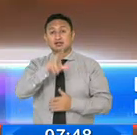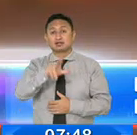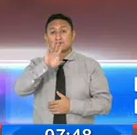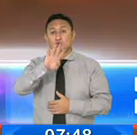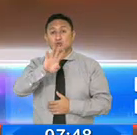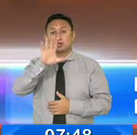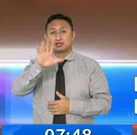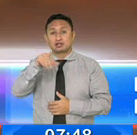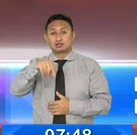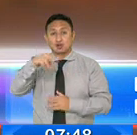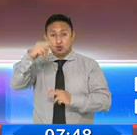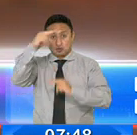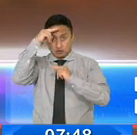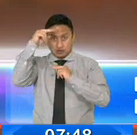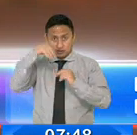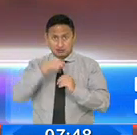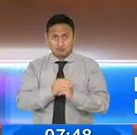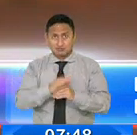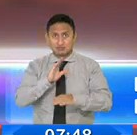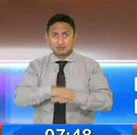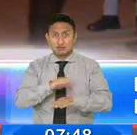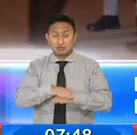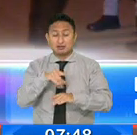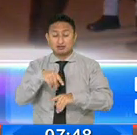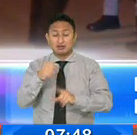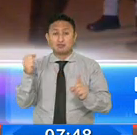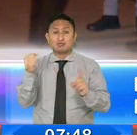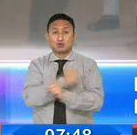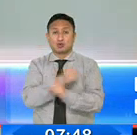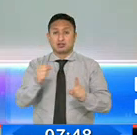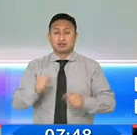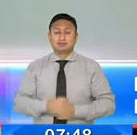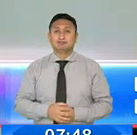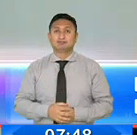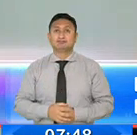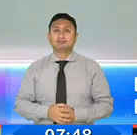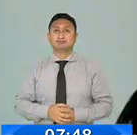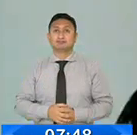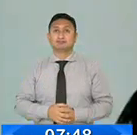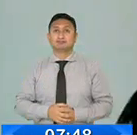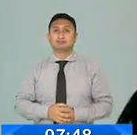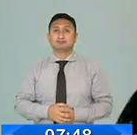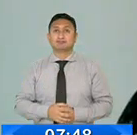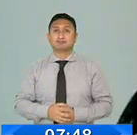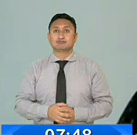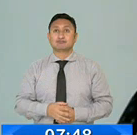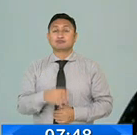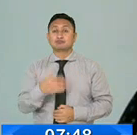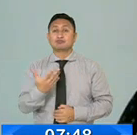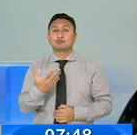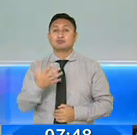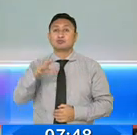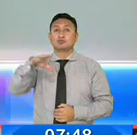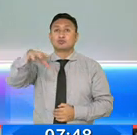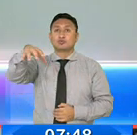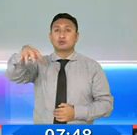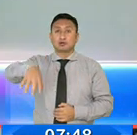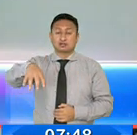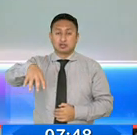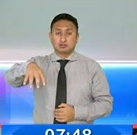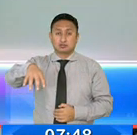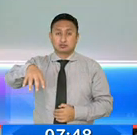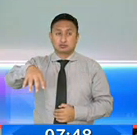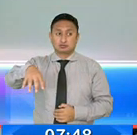46.345 noticias por delito de violencia de género. Porque el Estado no tiene, si quieres, un adecuado, creo